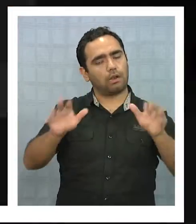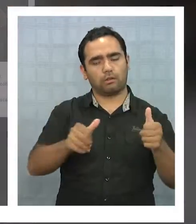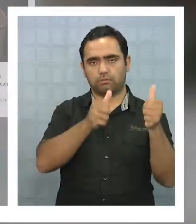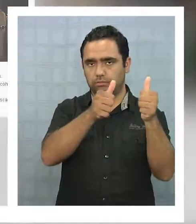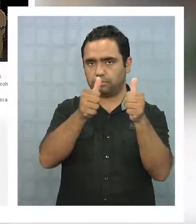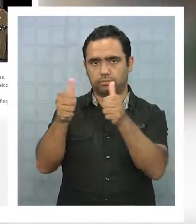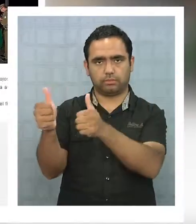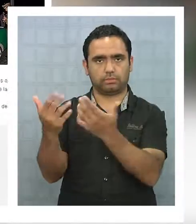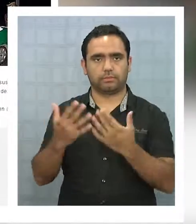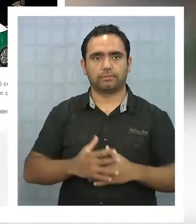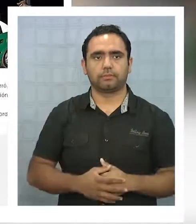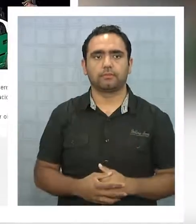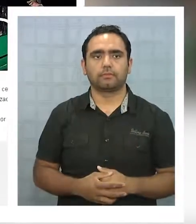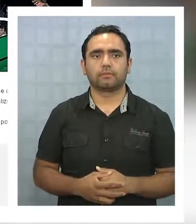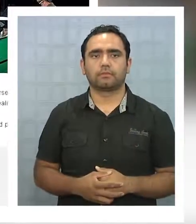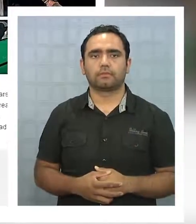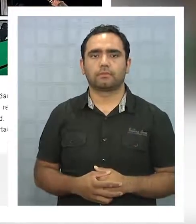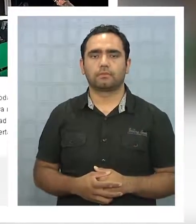vista.